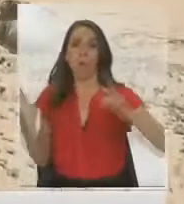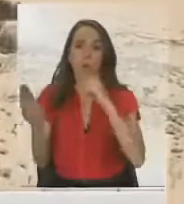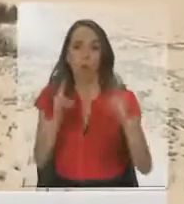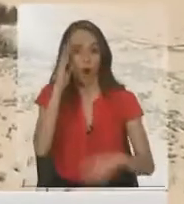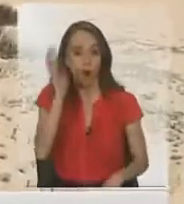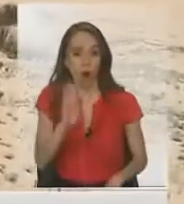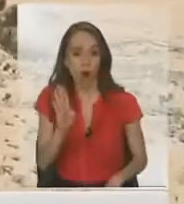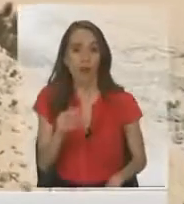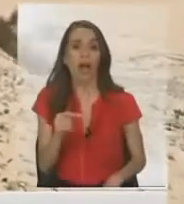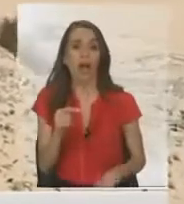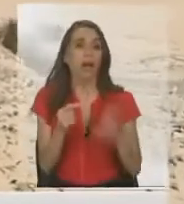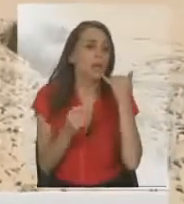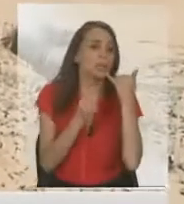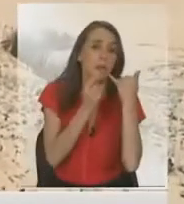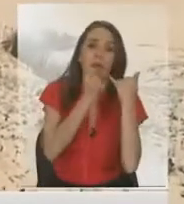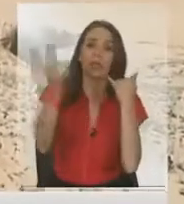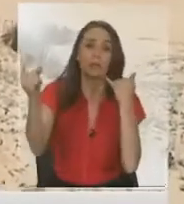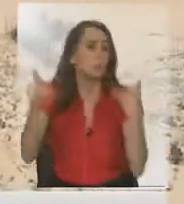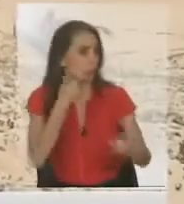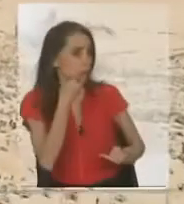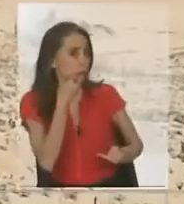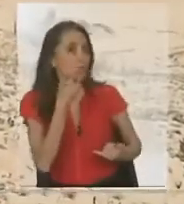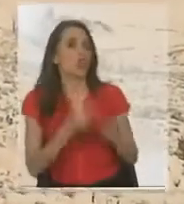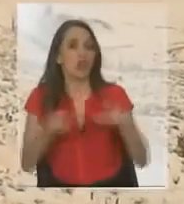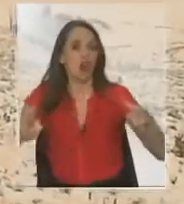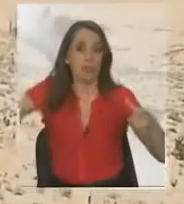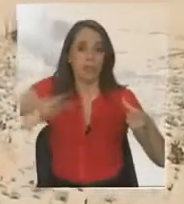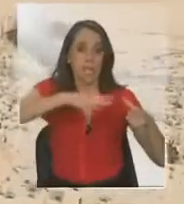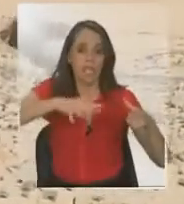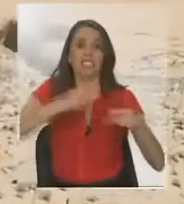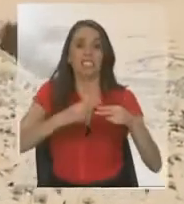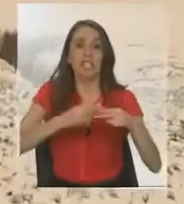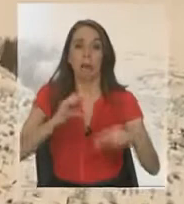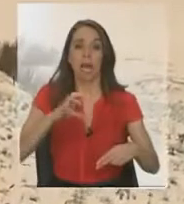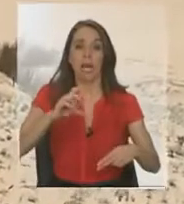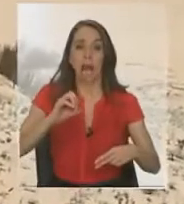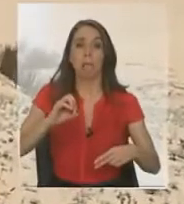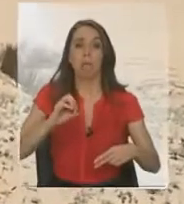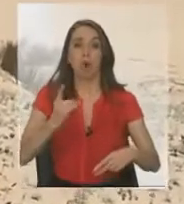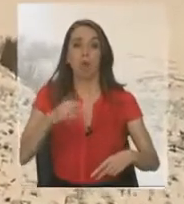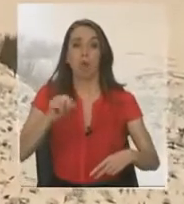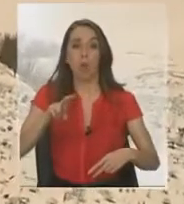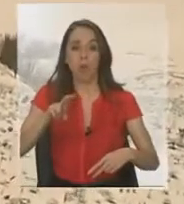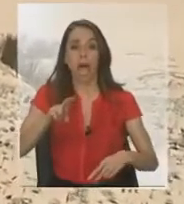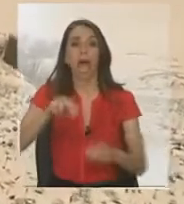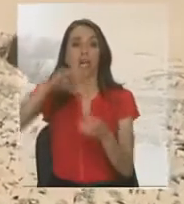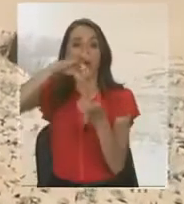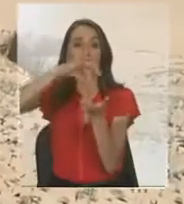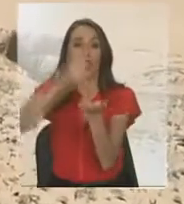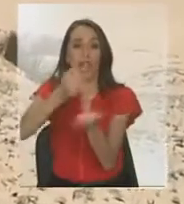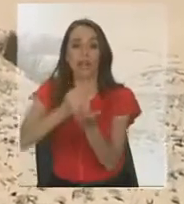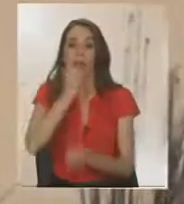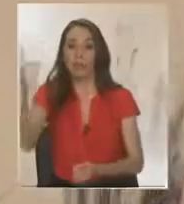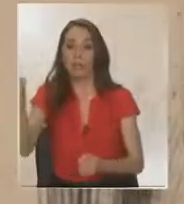Hola, buenas. Sabes que estamos llamando porque estamos acá en el campo dunar Gota de Leche y queríamos denunciar que están